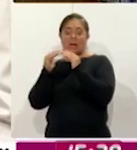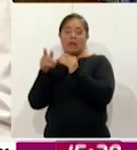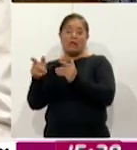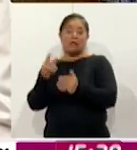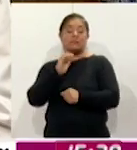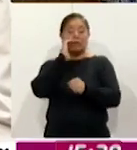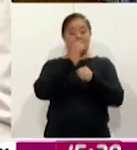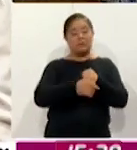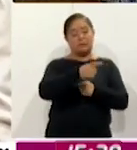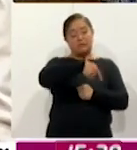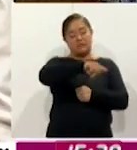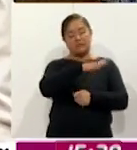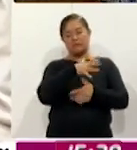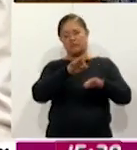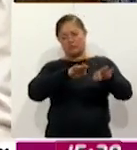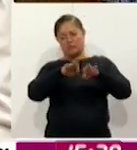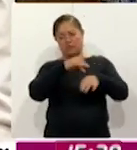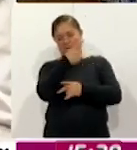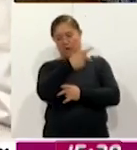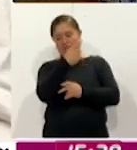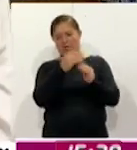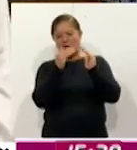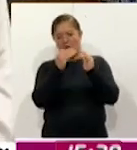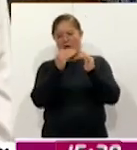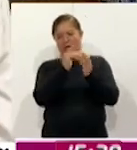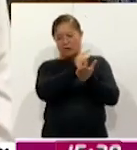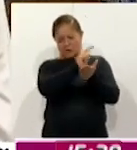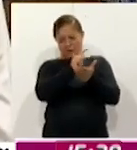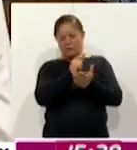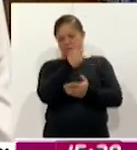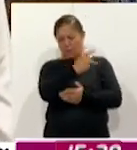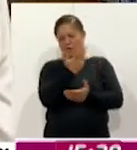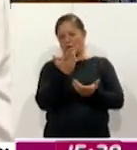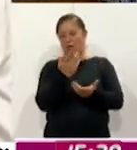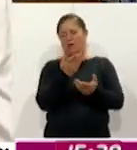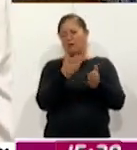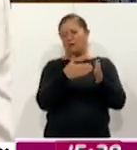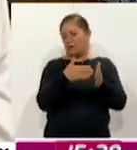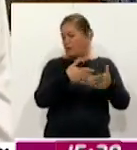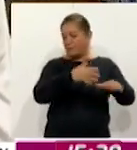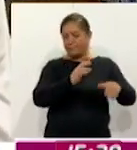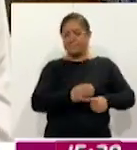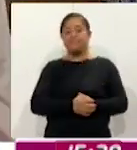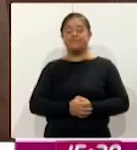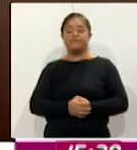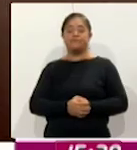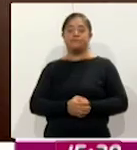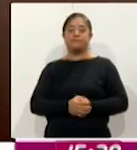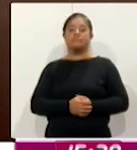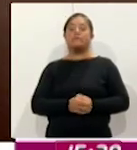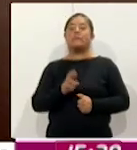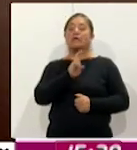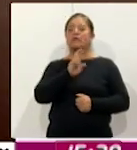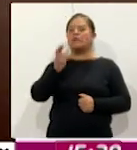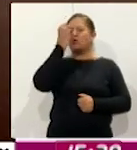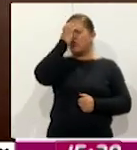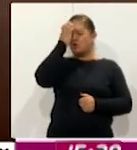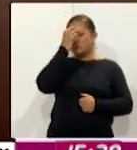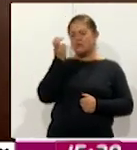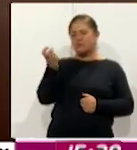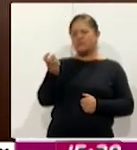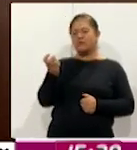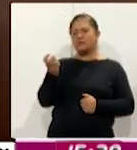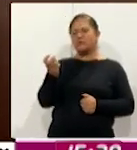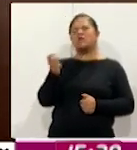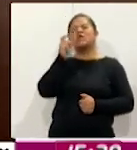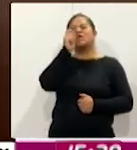que terminen de hacer sus labores de hogar. Claro que sí. Bien, el reconocimiento a los saberes,